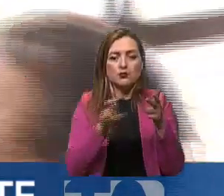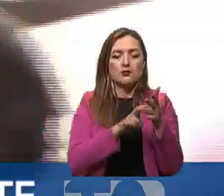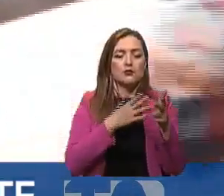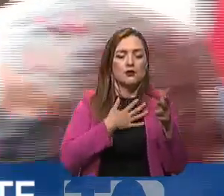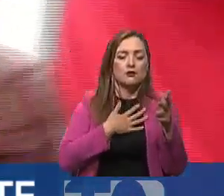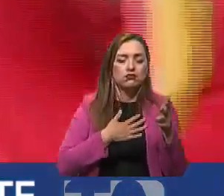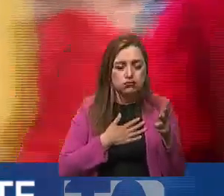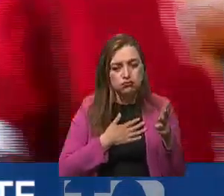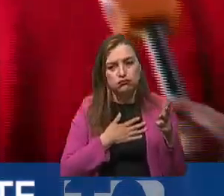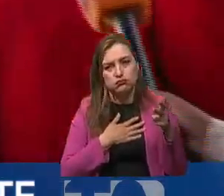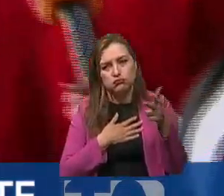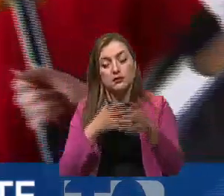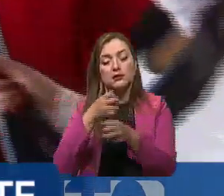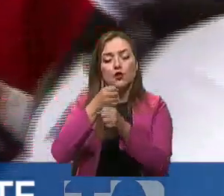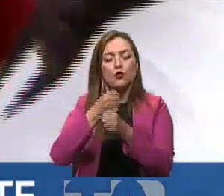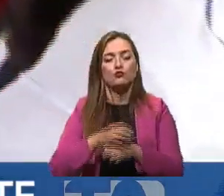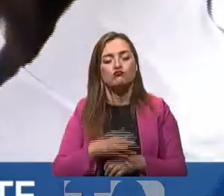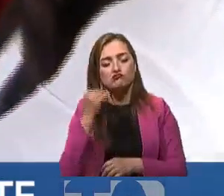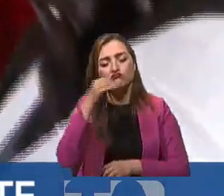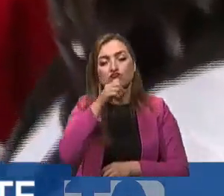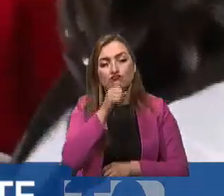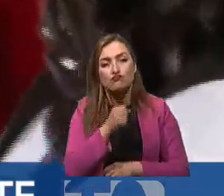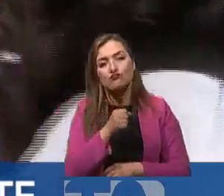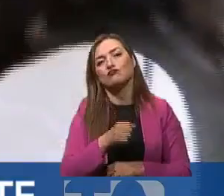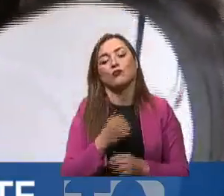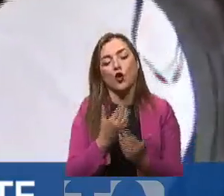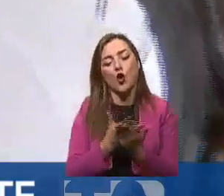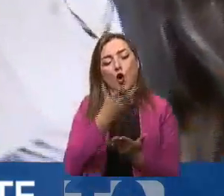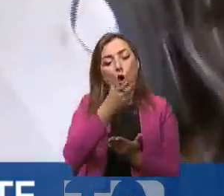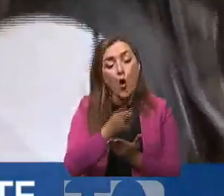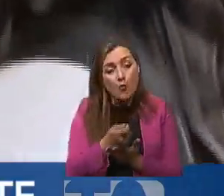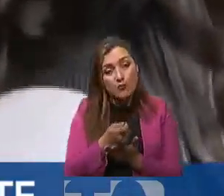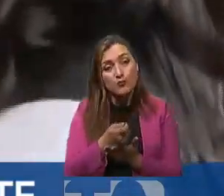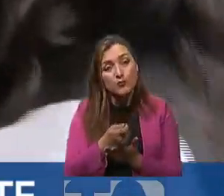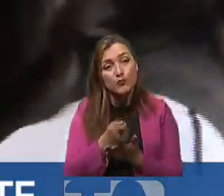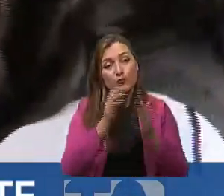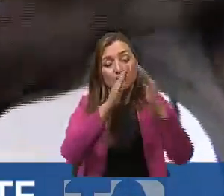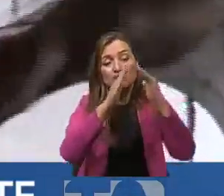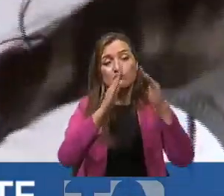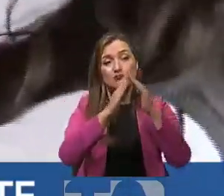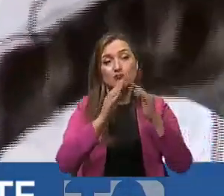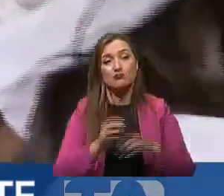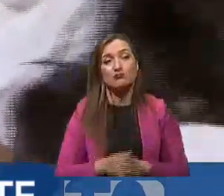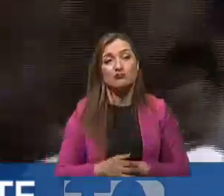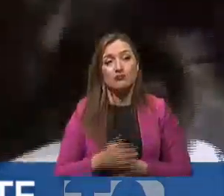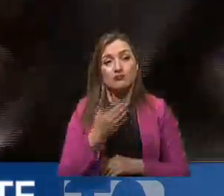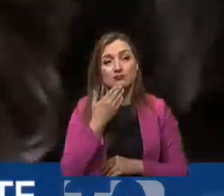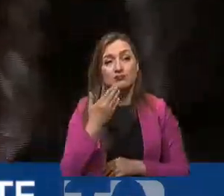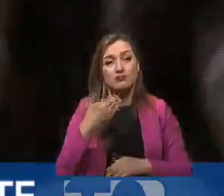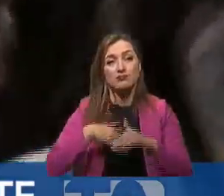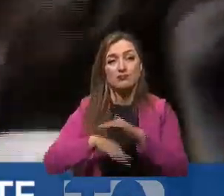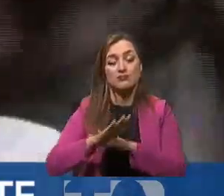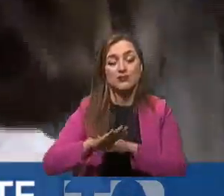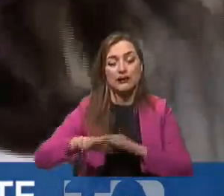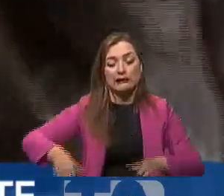todo cuando una persona hace compras o quiere llevar algo a su hogar, teníamos que entrar cargados en carretillas